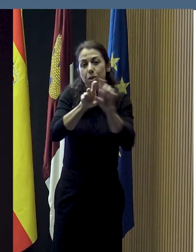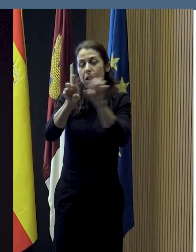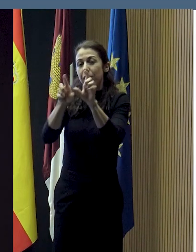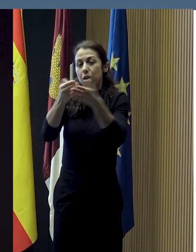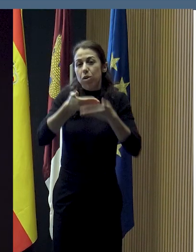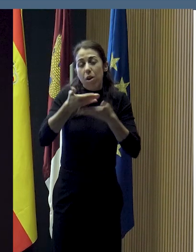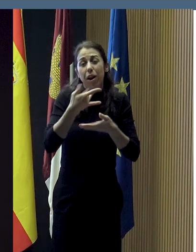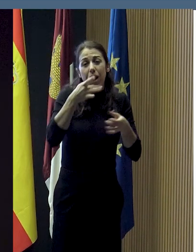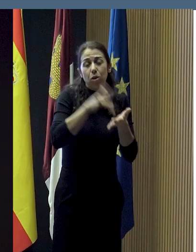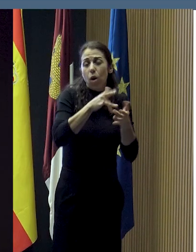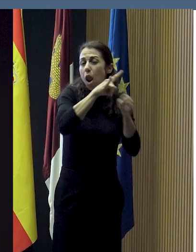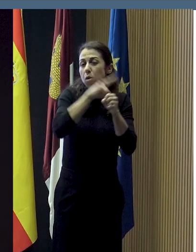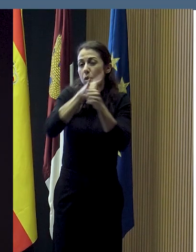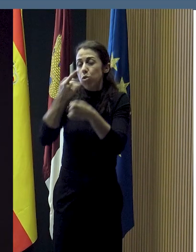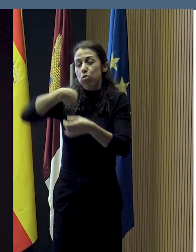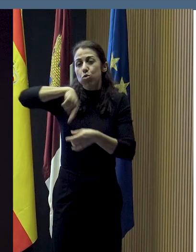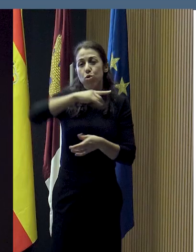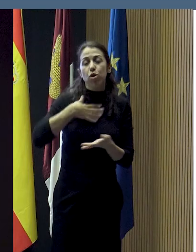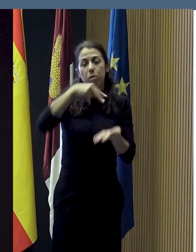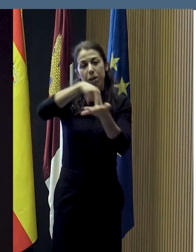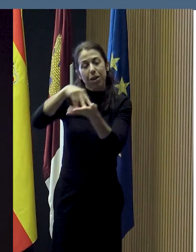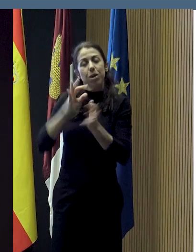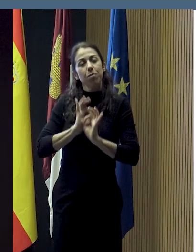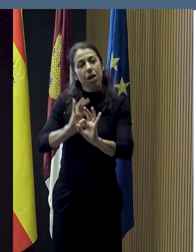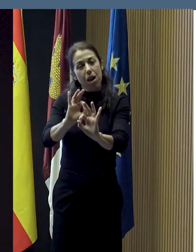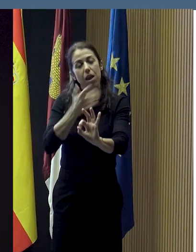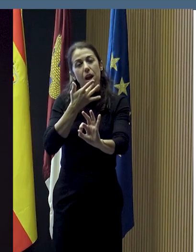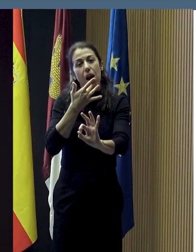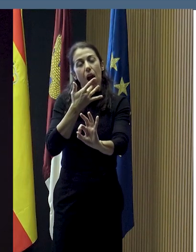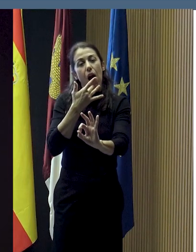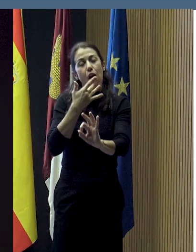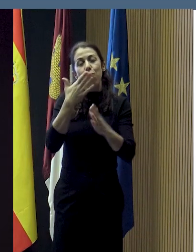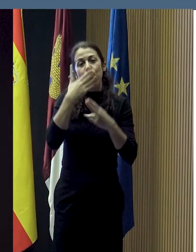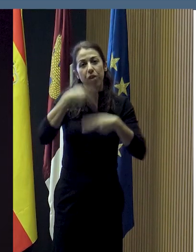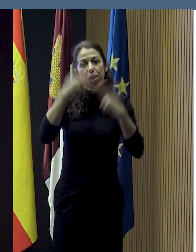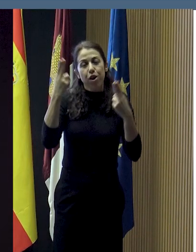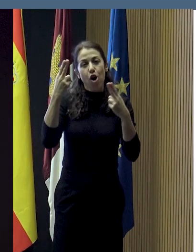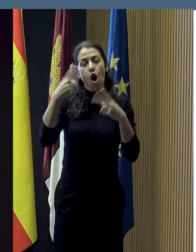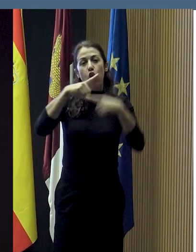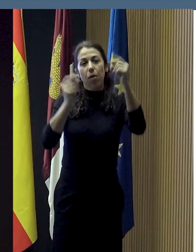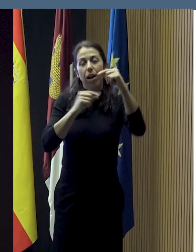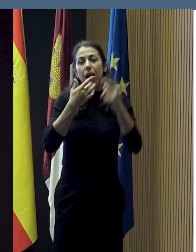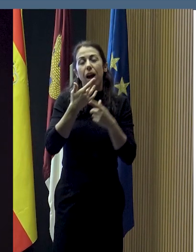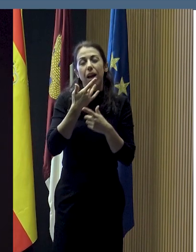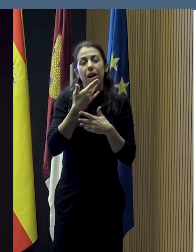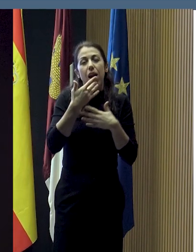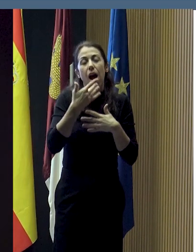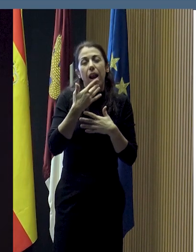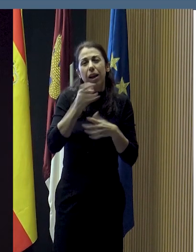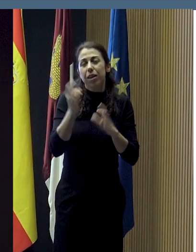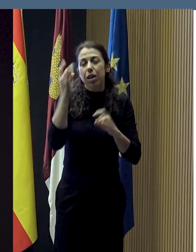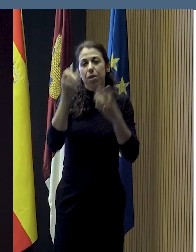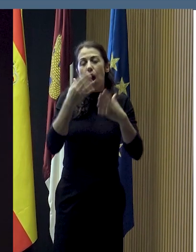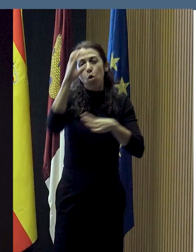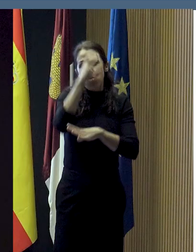posible que cada lunes estemos aquí presentes, muy especialmente a la Fundación Global Caja por su apoyo constante a la